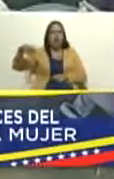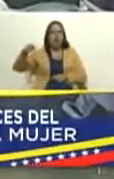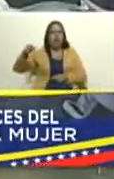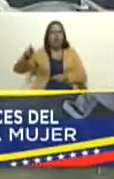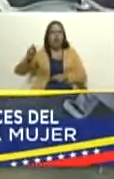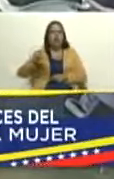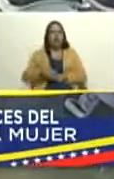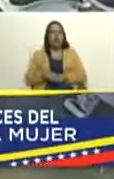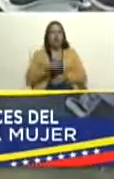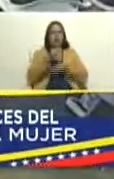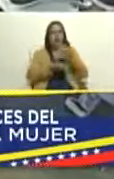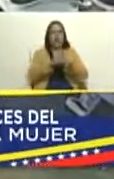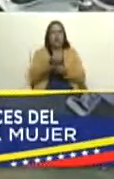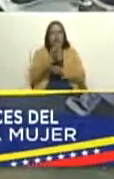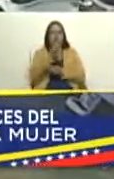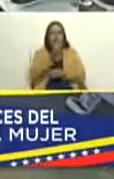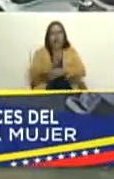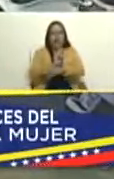comida rápida.